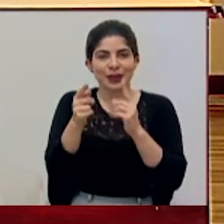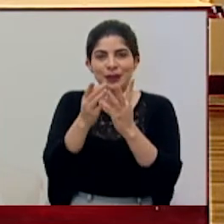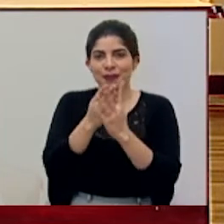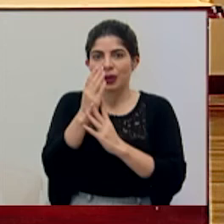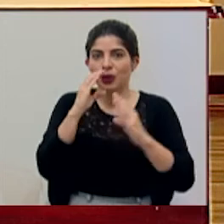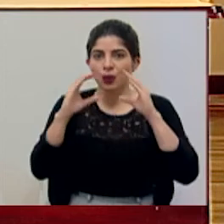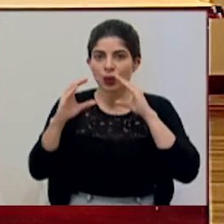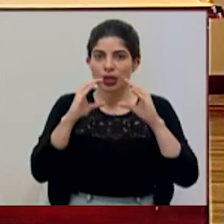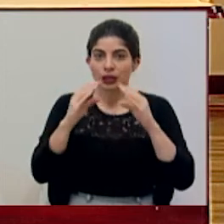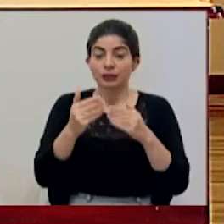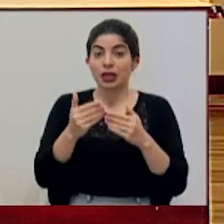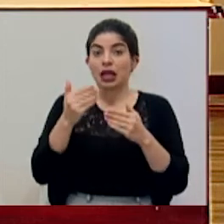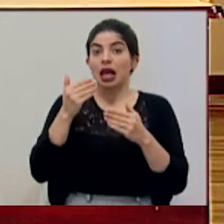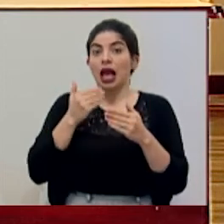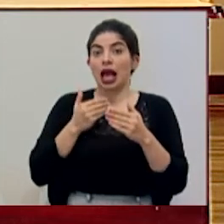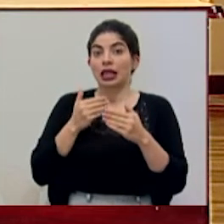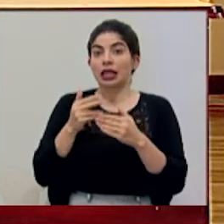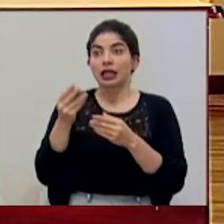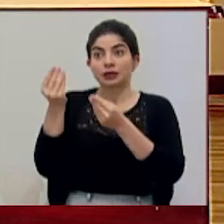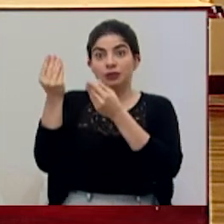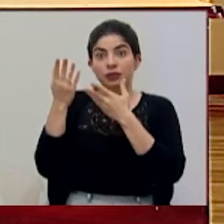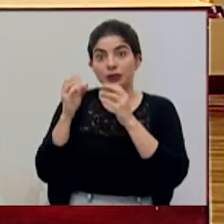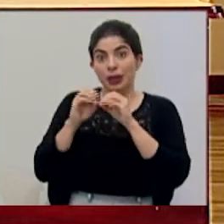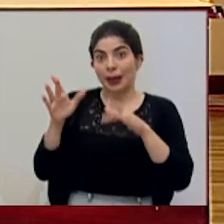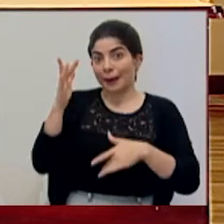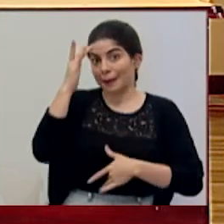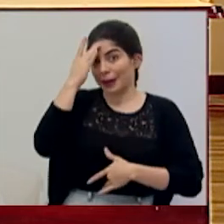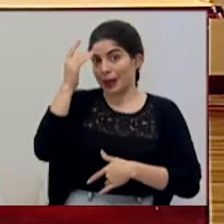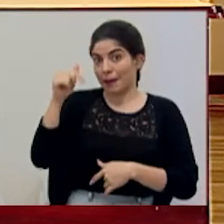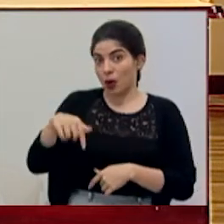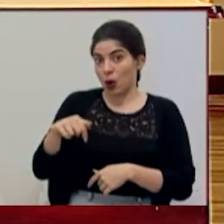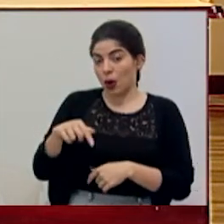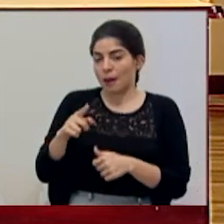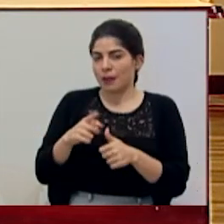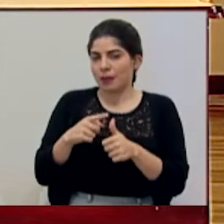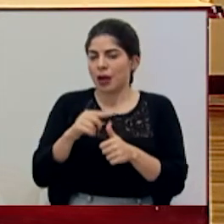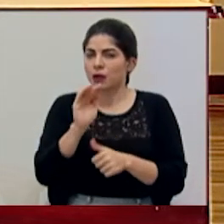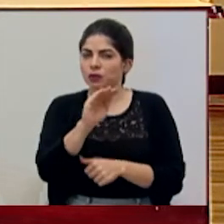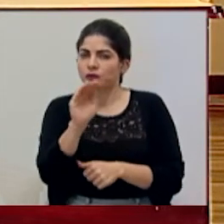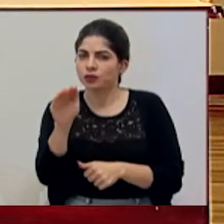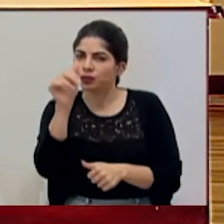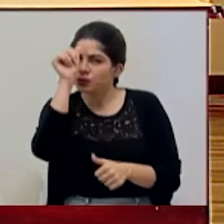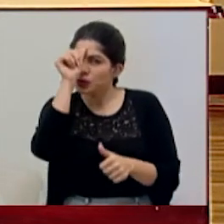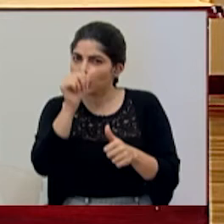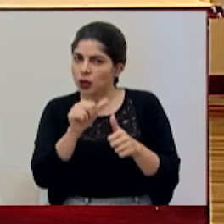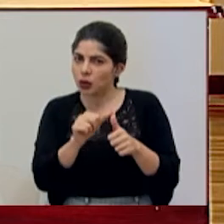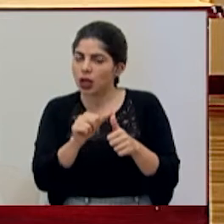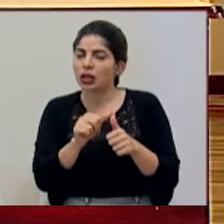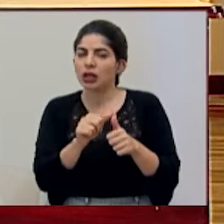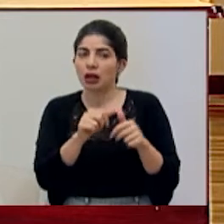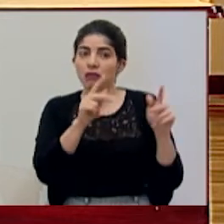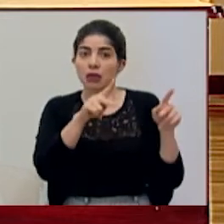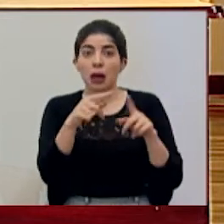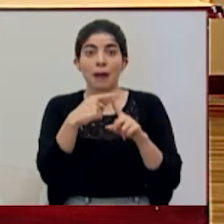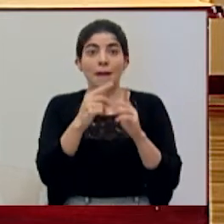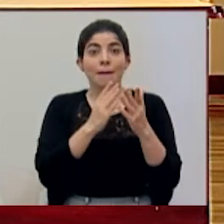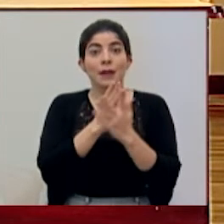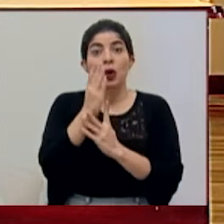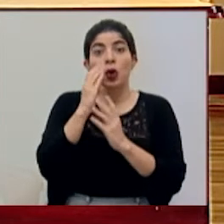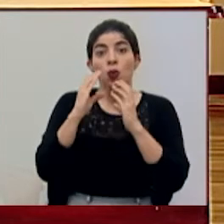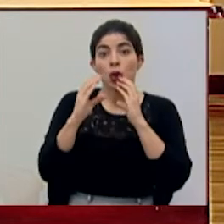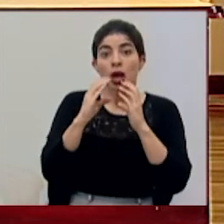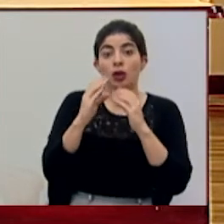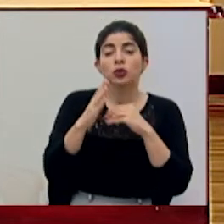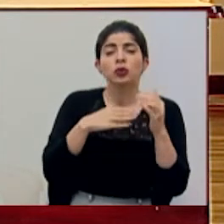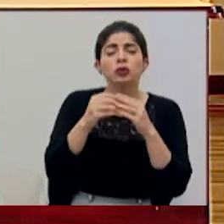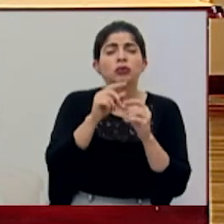comunicación. Antes de pasar a escuchar el reporte epidemiológico para el día de hoy, les recordamos a la población y a los medios de comunicación que para consultar las